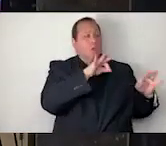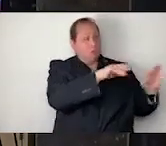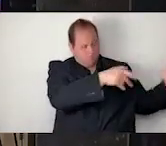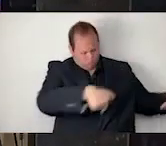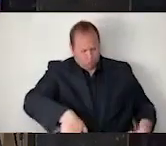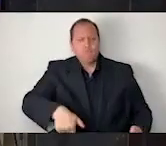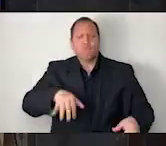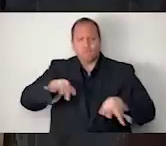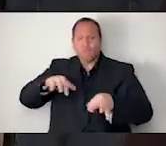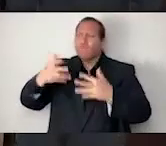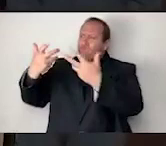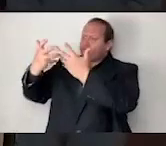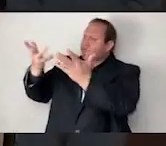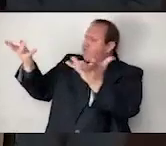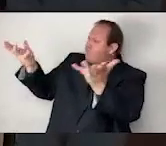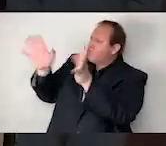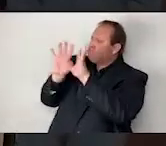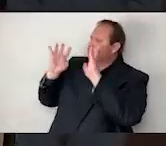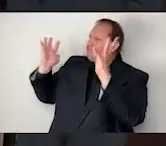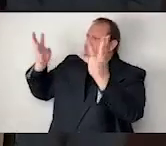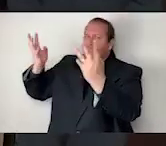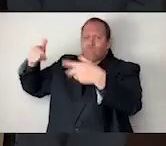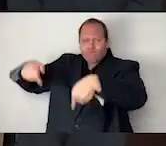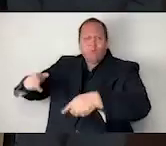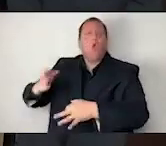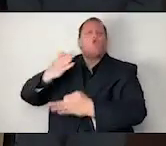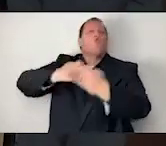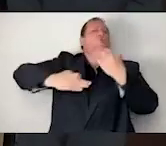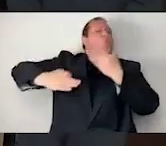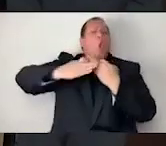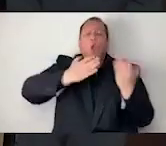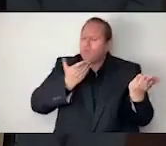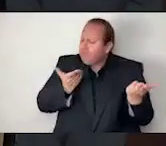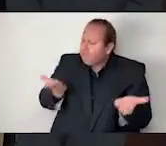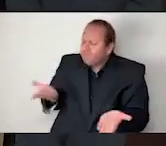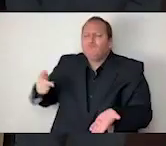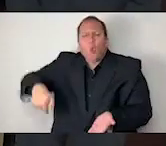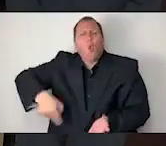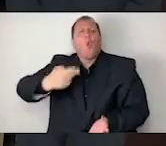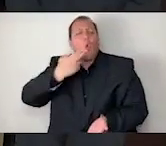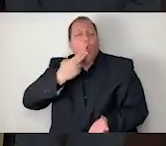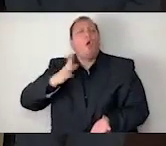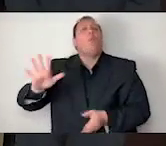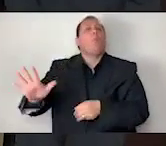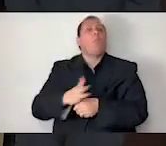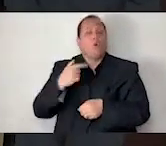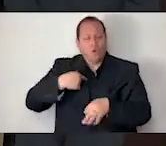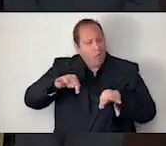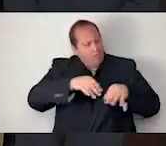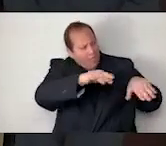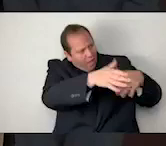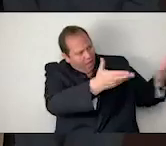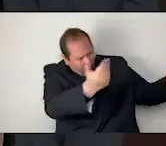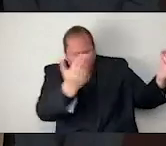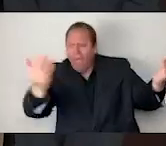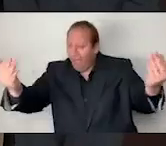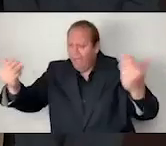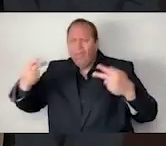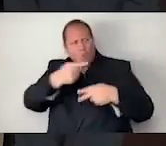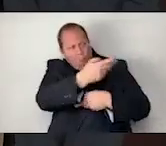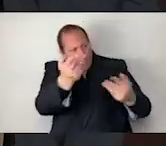infraestructura vamos a usar todo lo que nos ofrece aquí porque nosotros venimos a darles trabajo porque eso es lo que ustedes necesitan